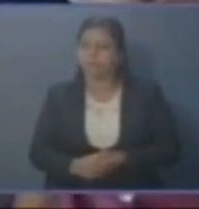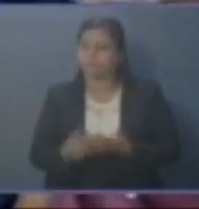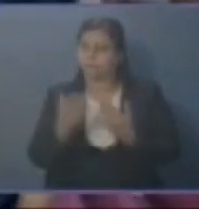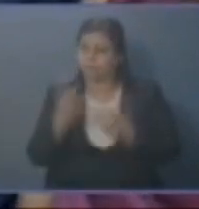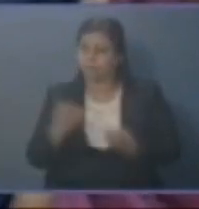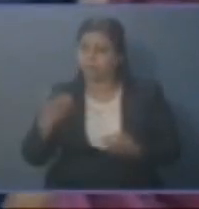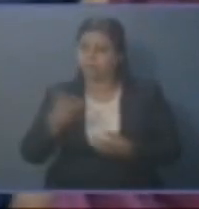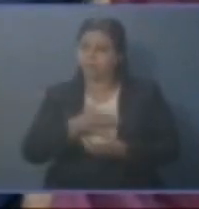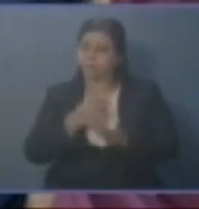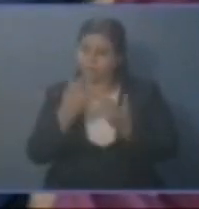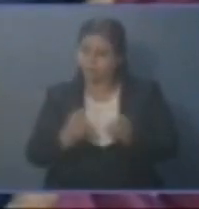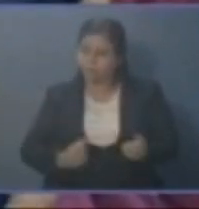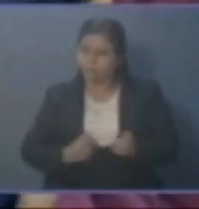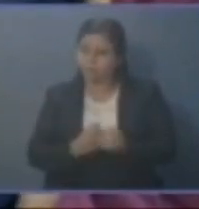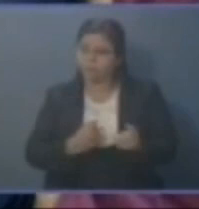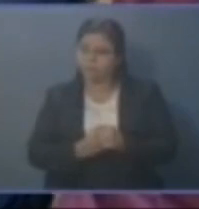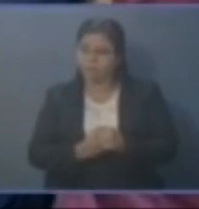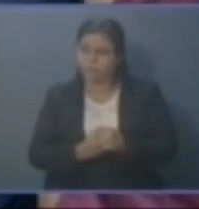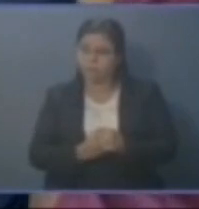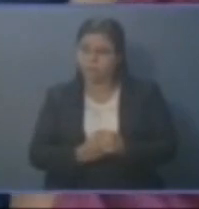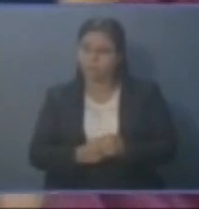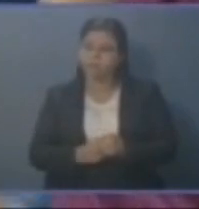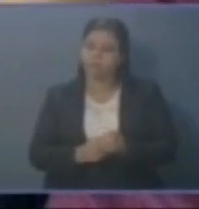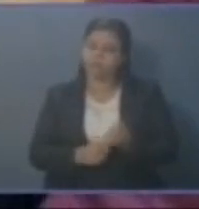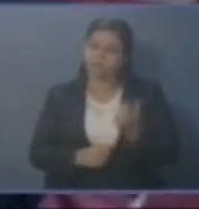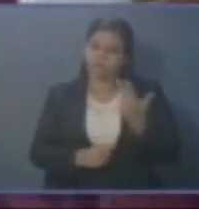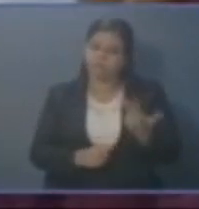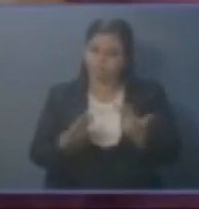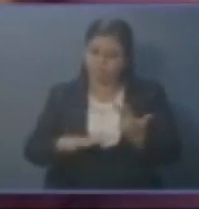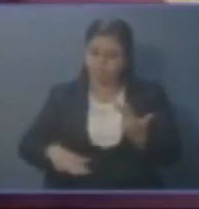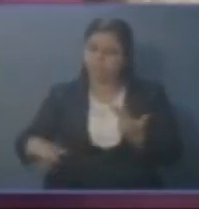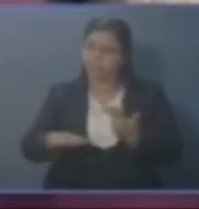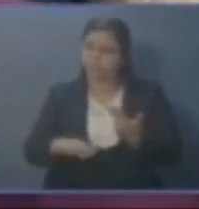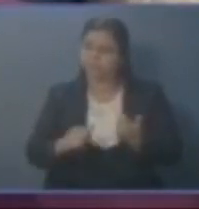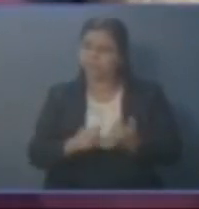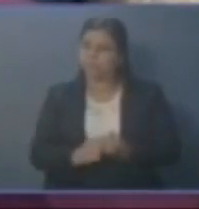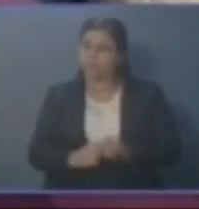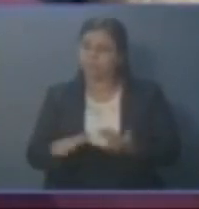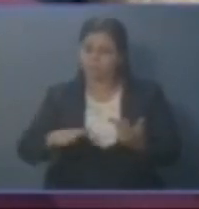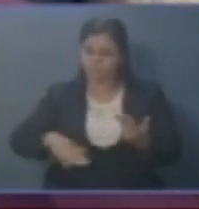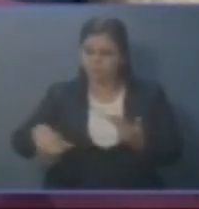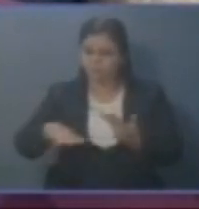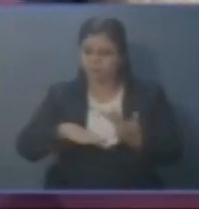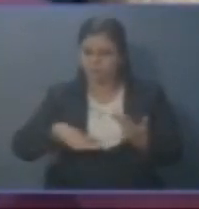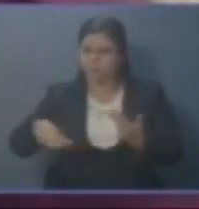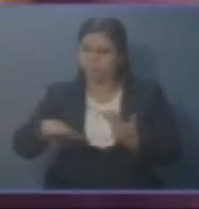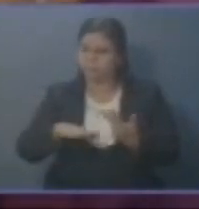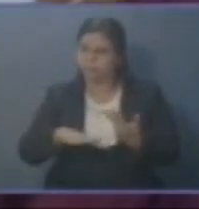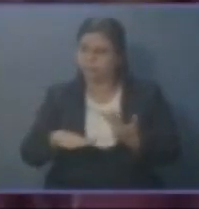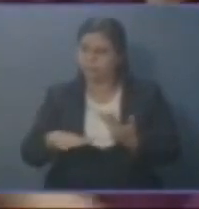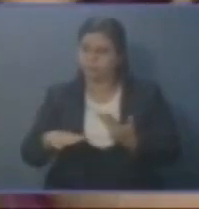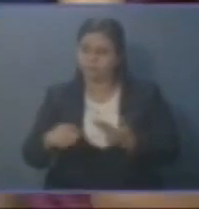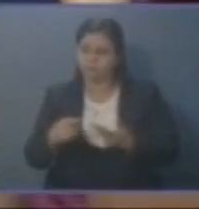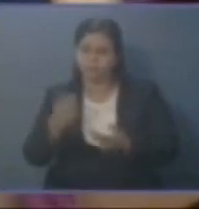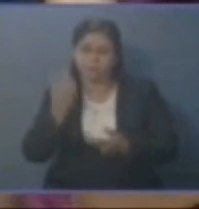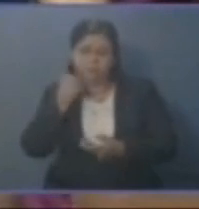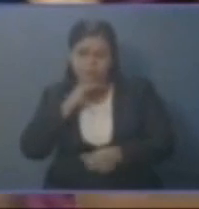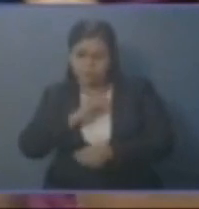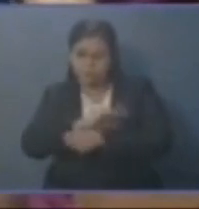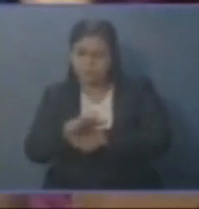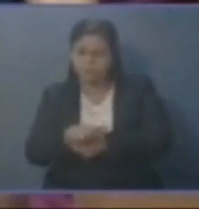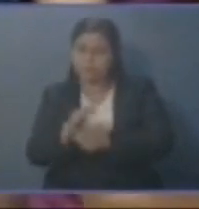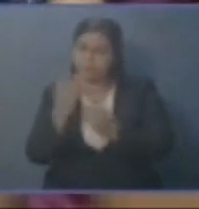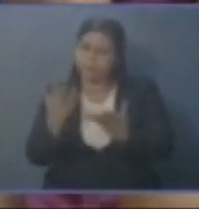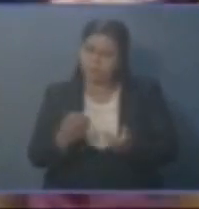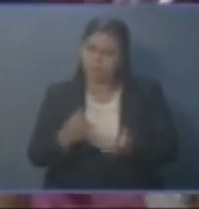pedimos colaborar en al menos tres áreas, el área de epidemiología, y sobre todo